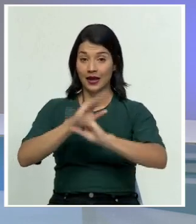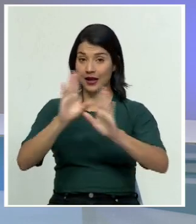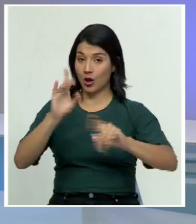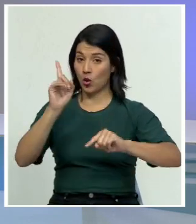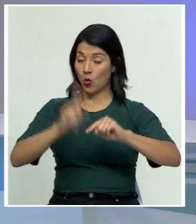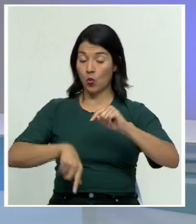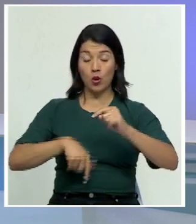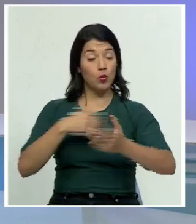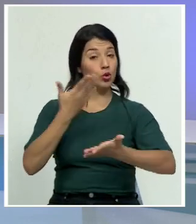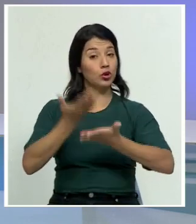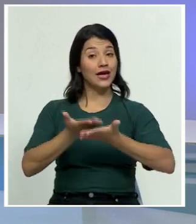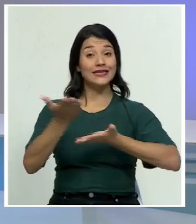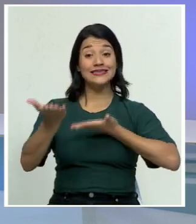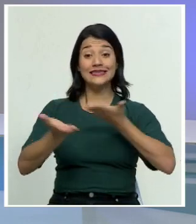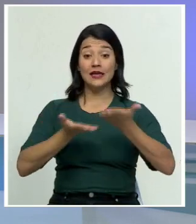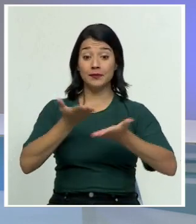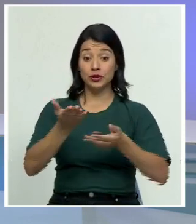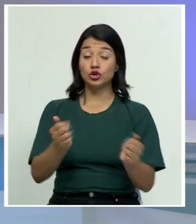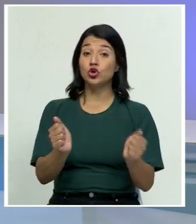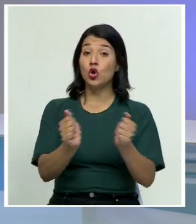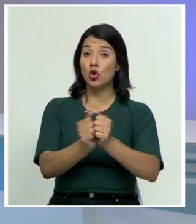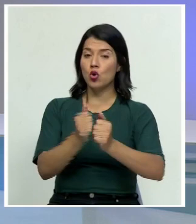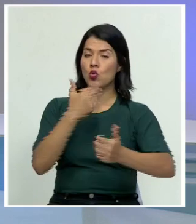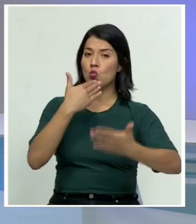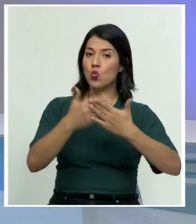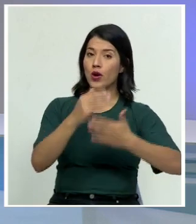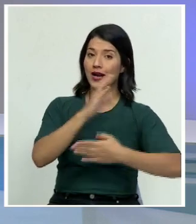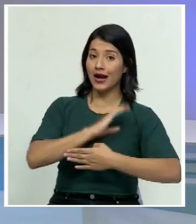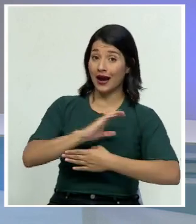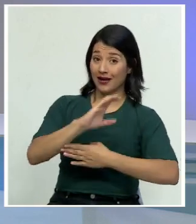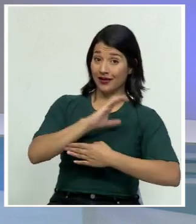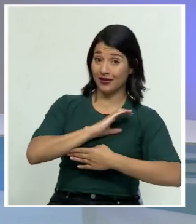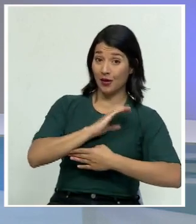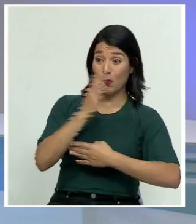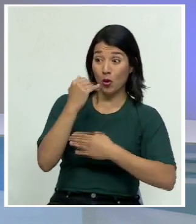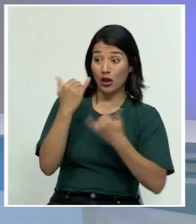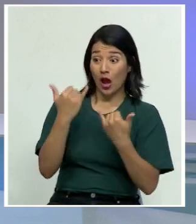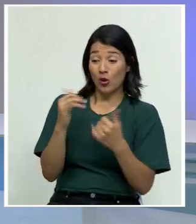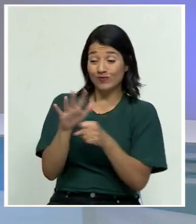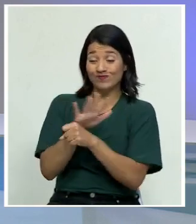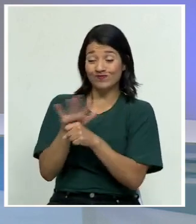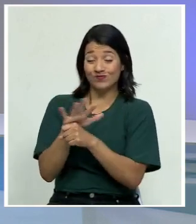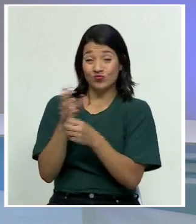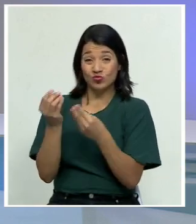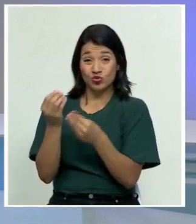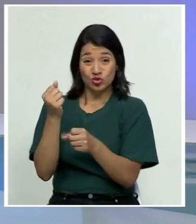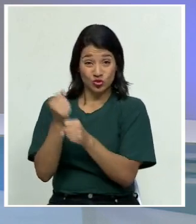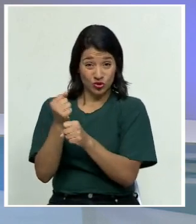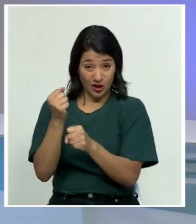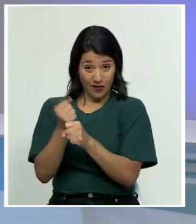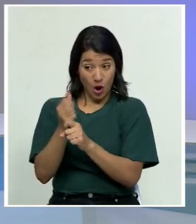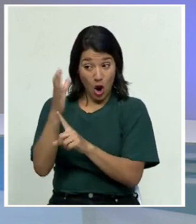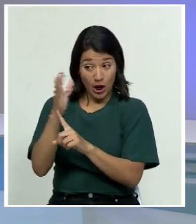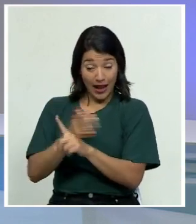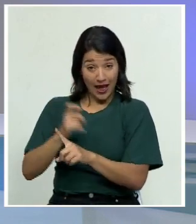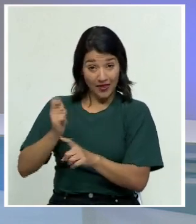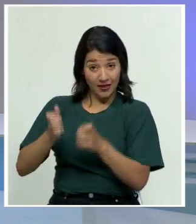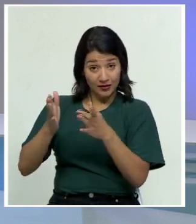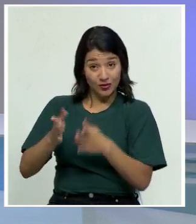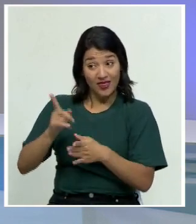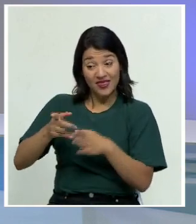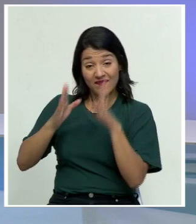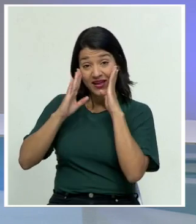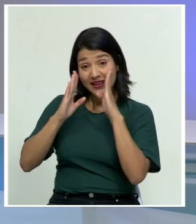servicio de alta calidad por la alta carga de trabajo que tienen actualmente. Si bien cada defensor puede tener como máximo